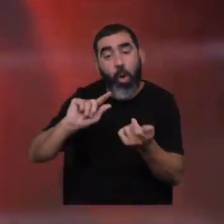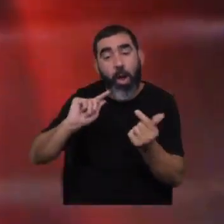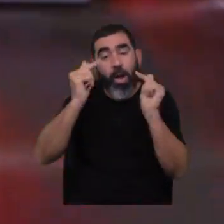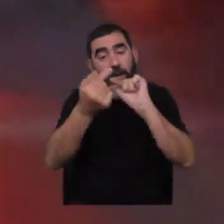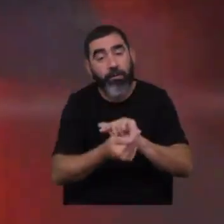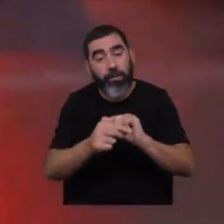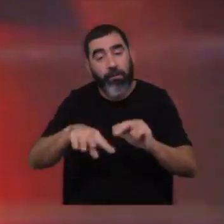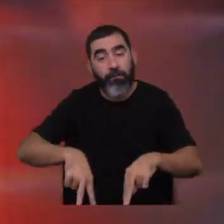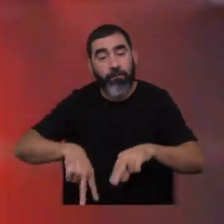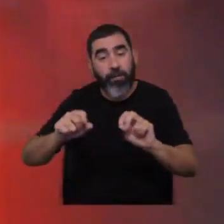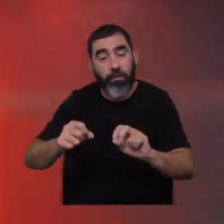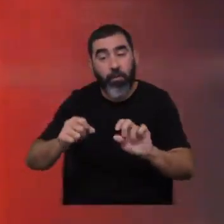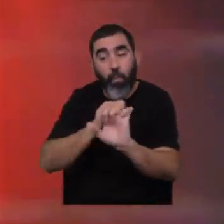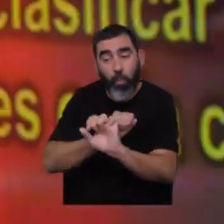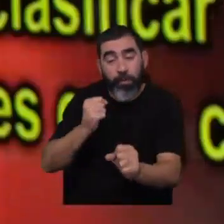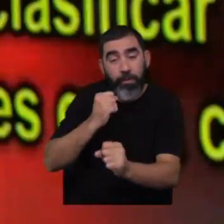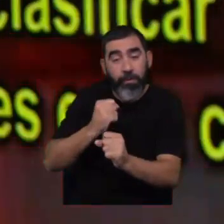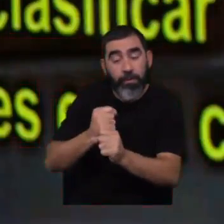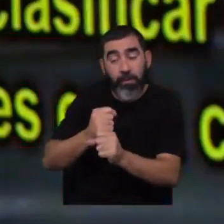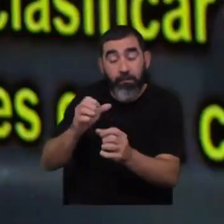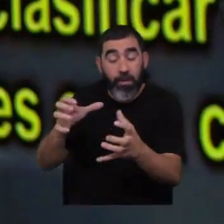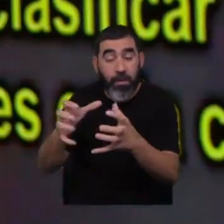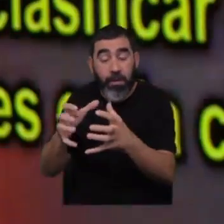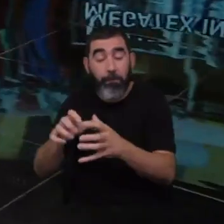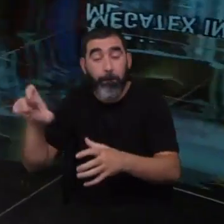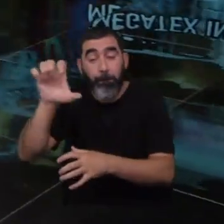El investigador que siente que puede estar trabajando en un área aplicable.